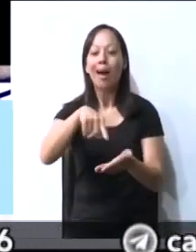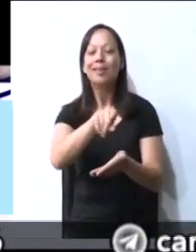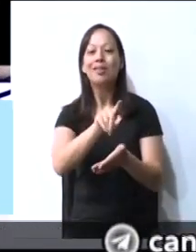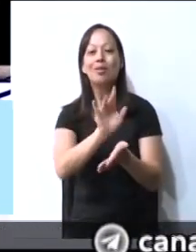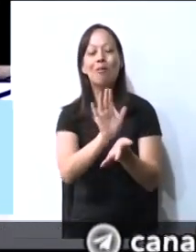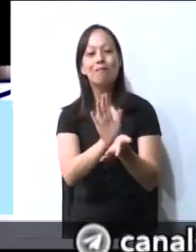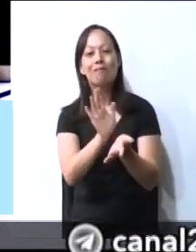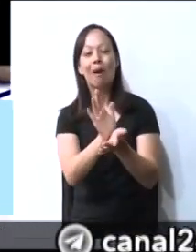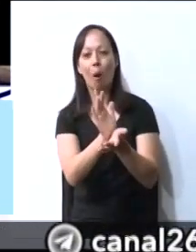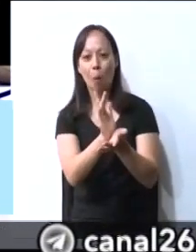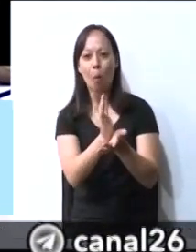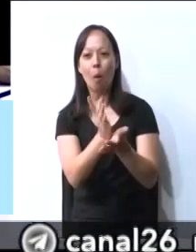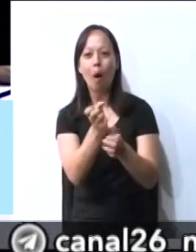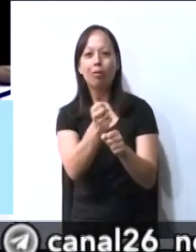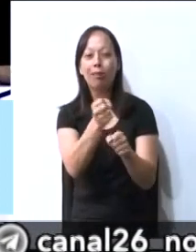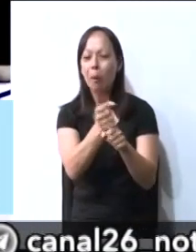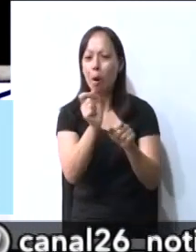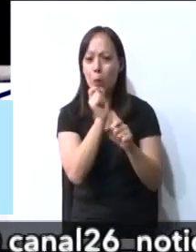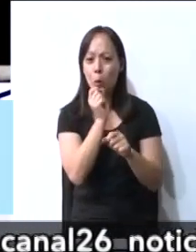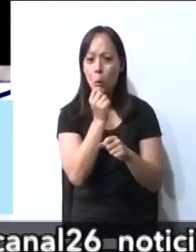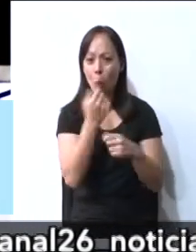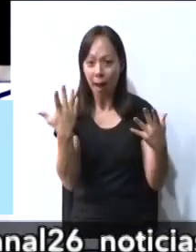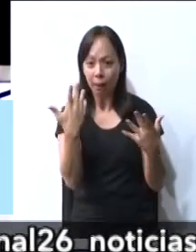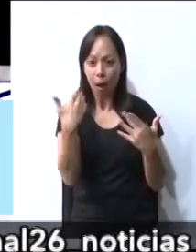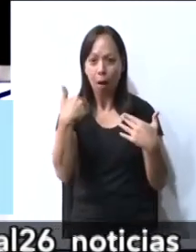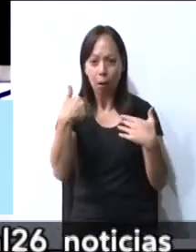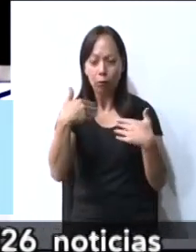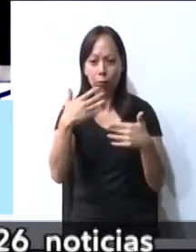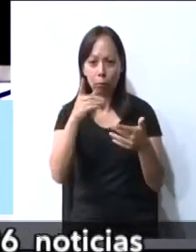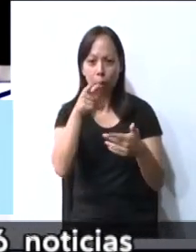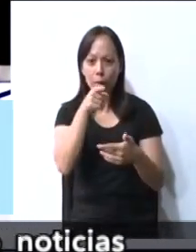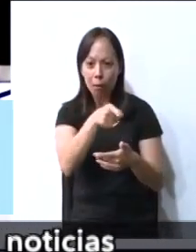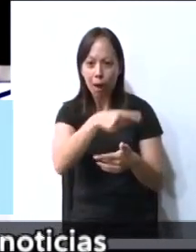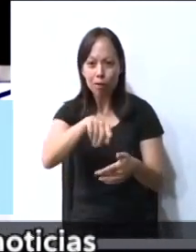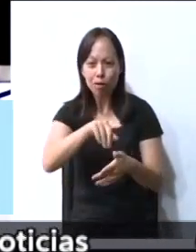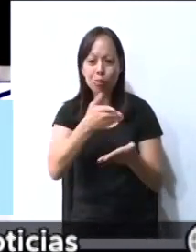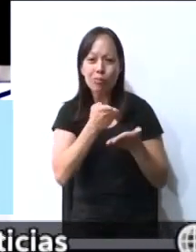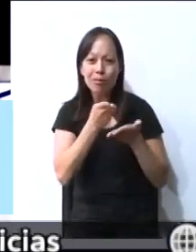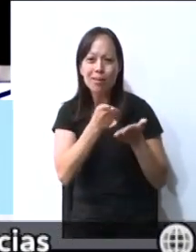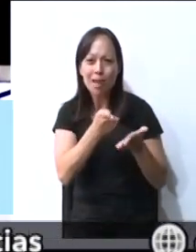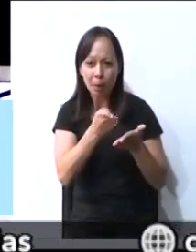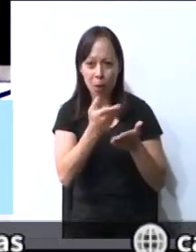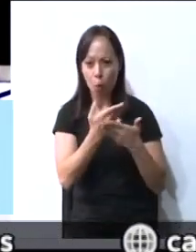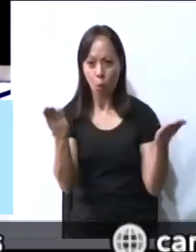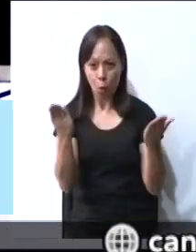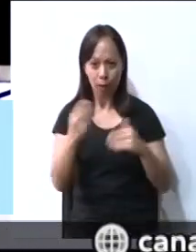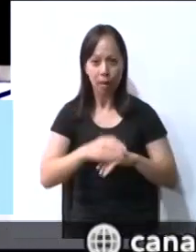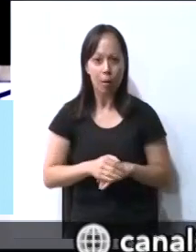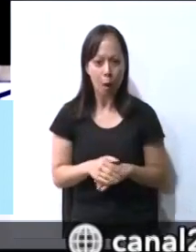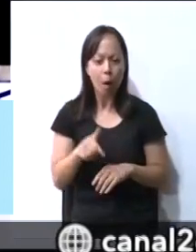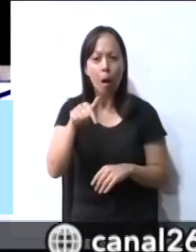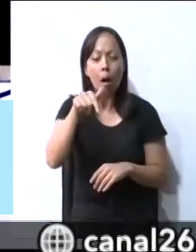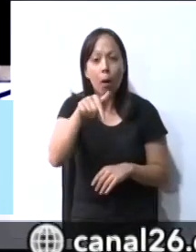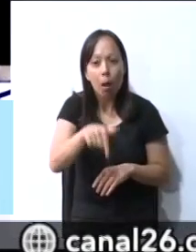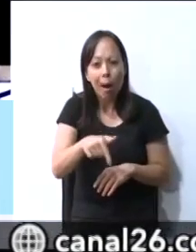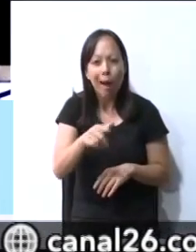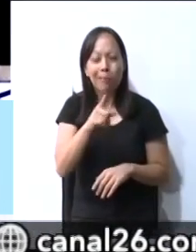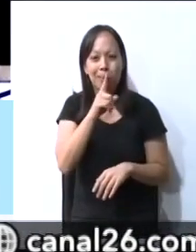servidor público que se animó y se anima a levantar banderas que pasaron de ser promesas hoy a hechos.